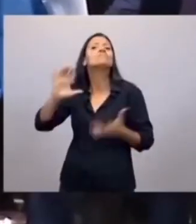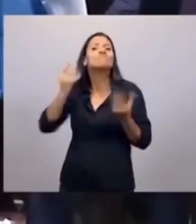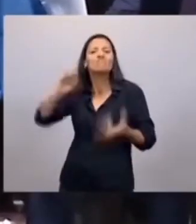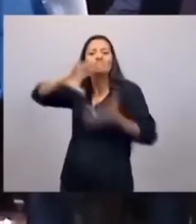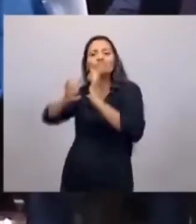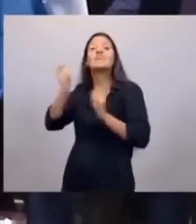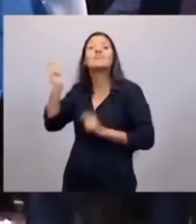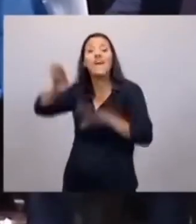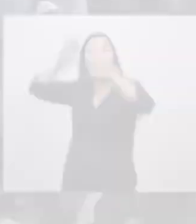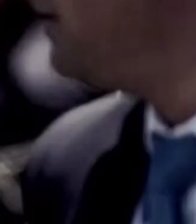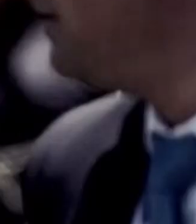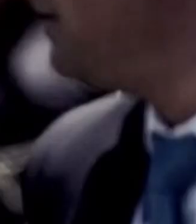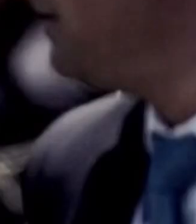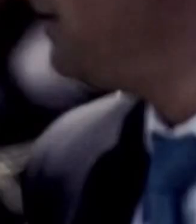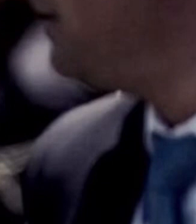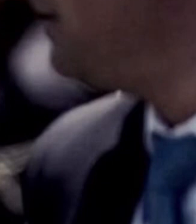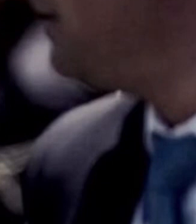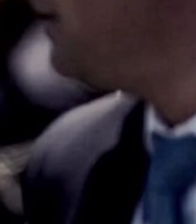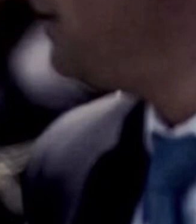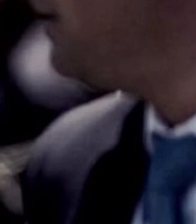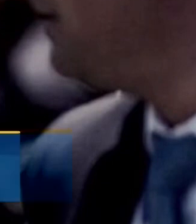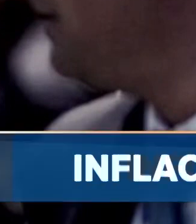y no sobre el sector privado.